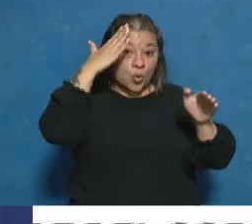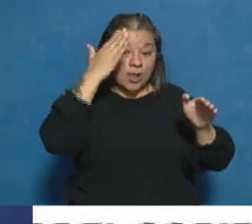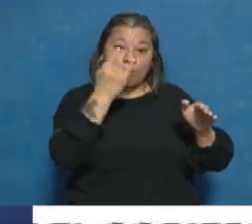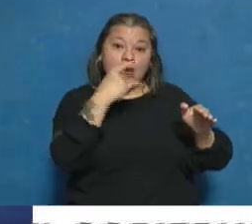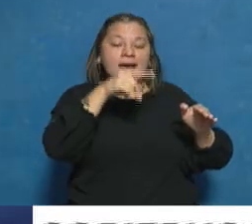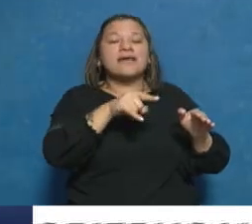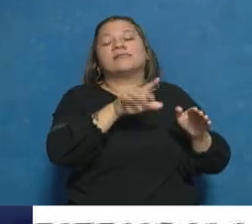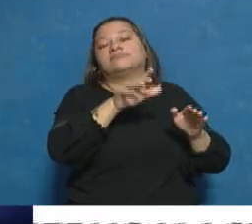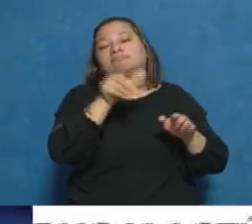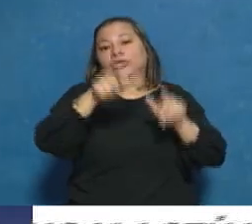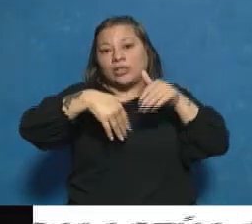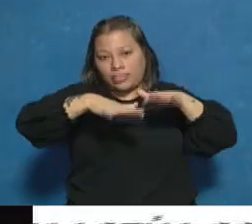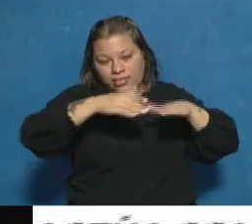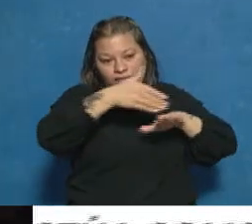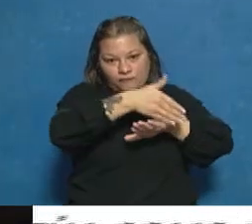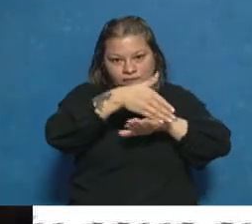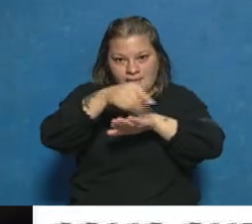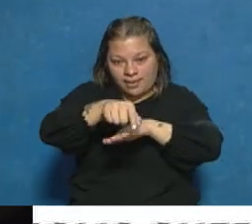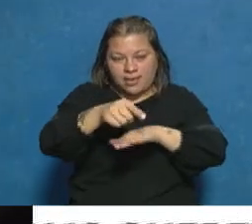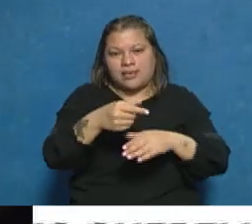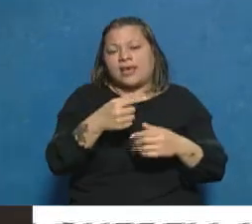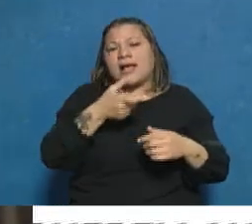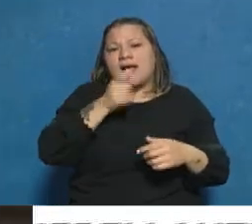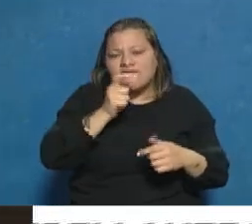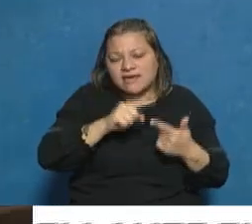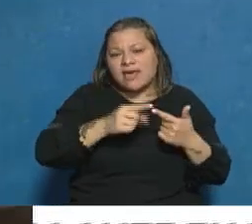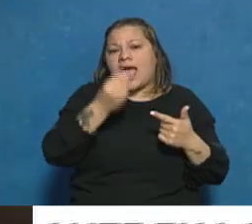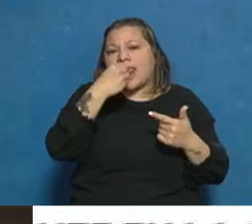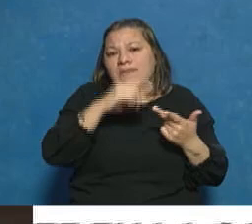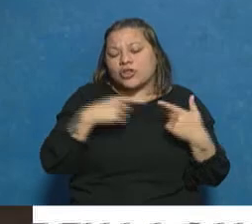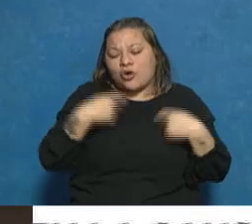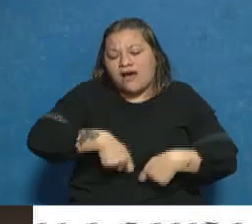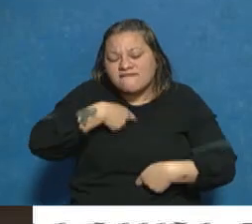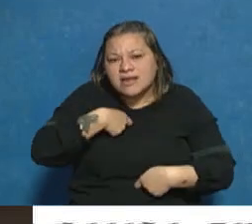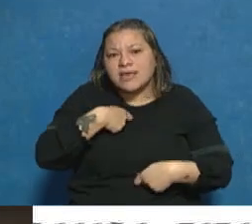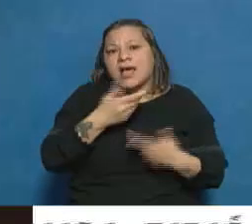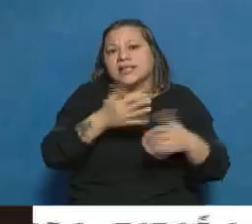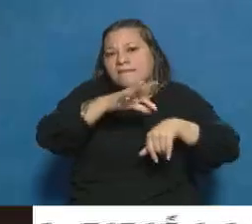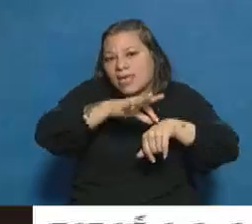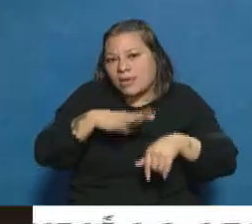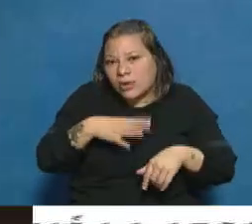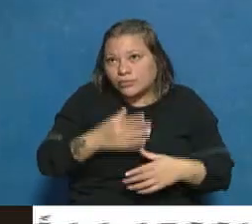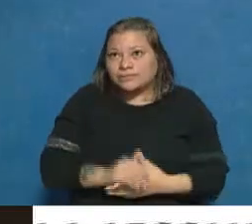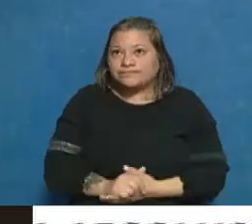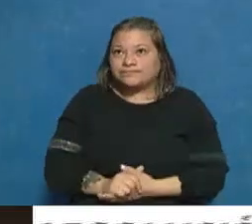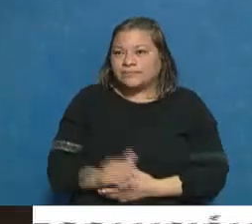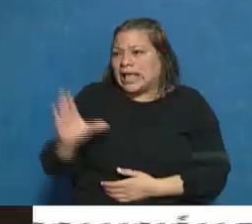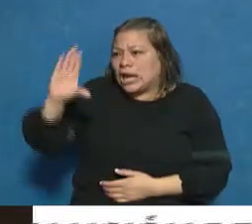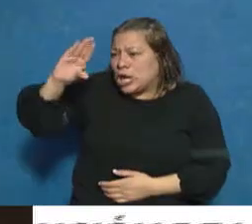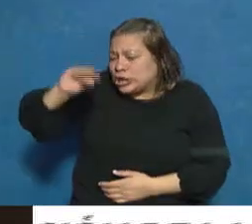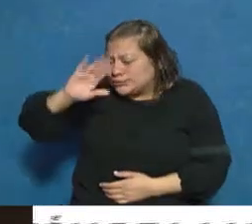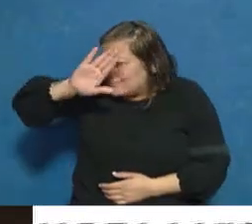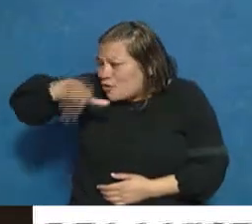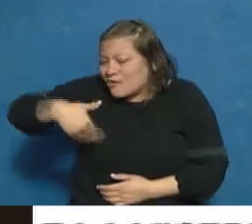un refugio de asistencia a los evacuados donde se les brindó café alimento abrigo y asistencia médica la noche horrible o sea